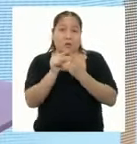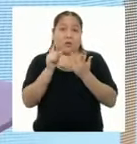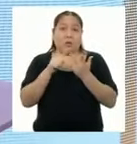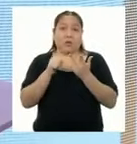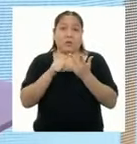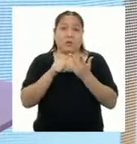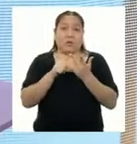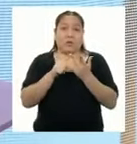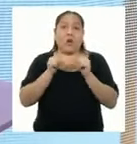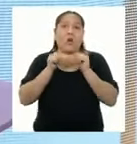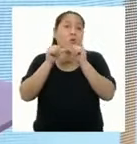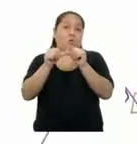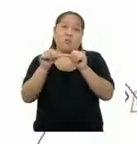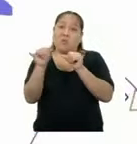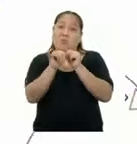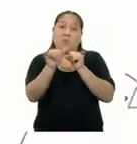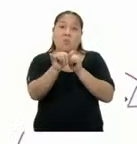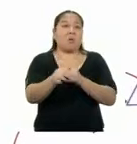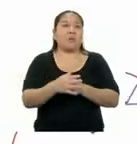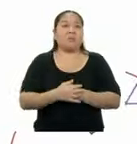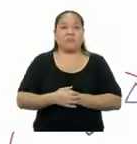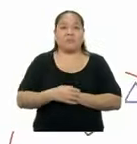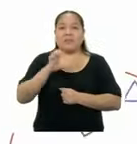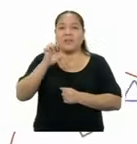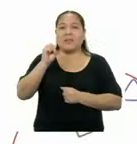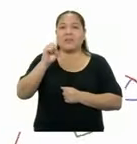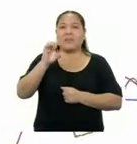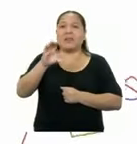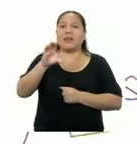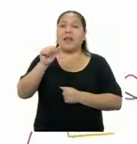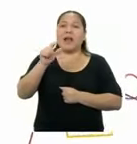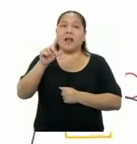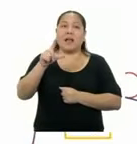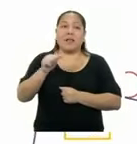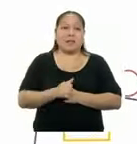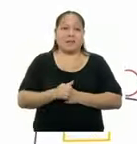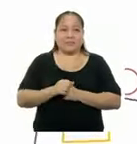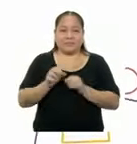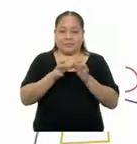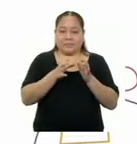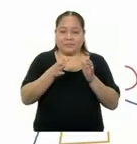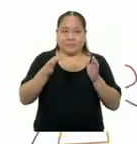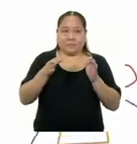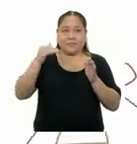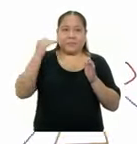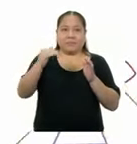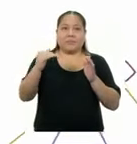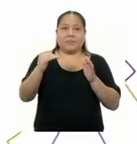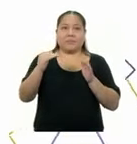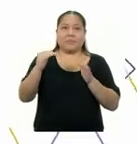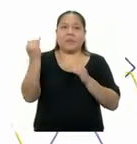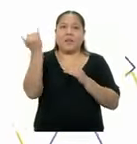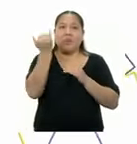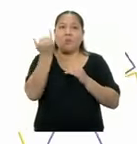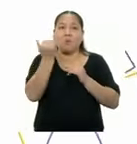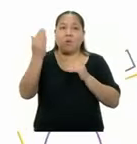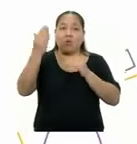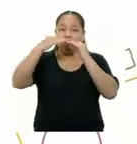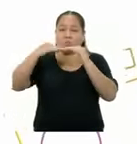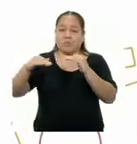y mantener tal cual. La escala es el cociente entre la medida lineal representada en el dibujo de un determinado